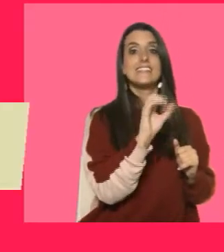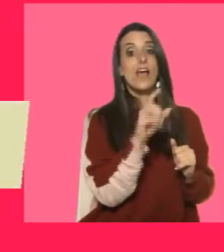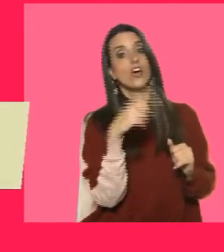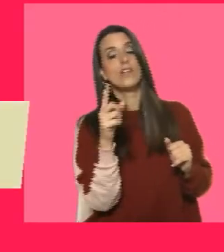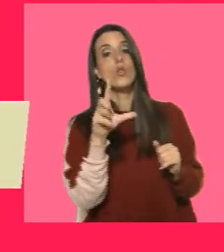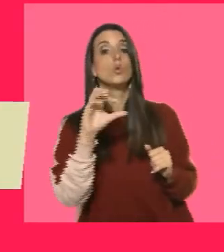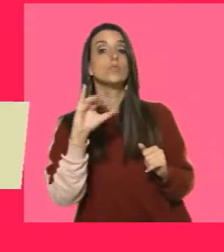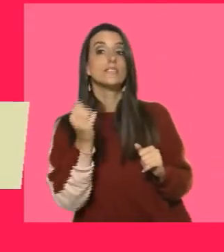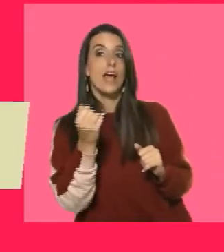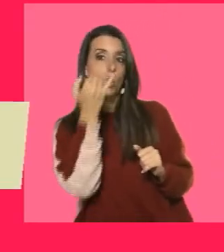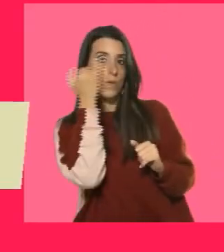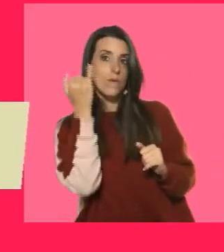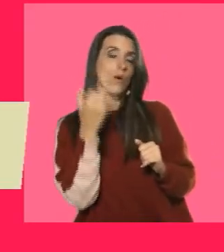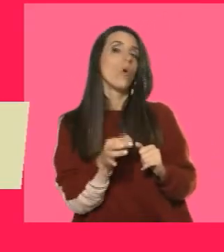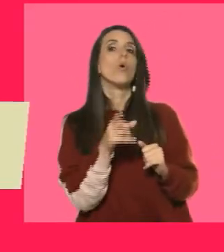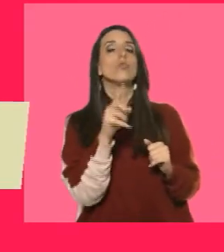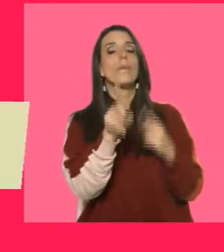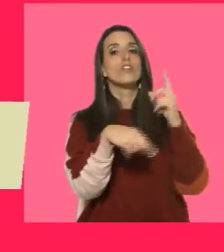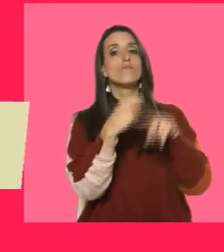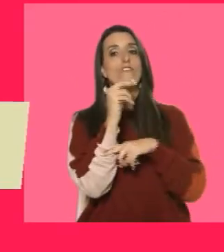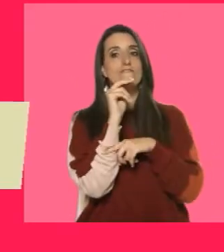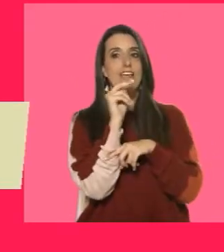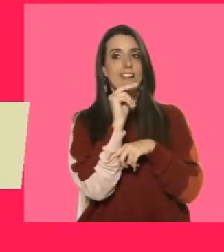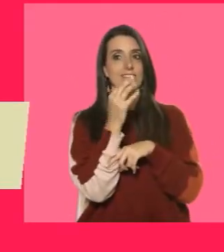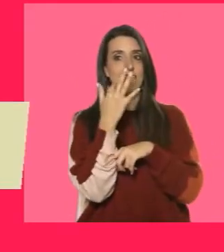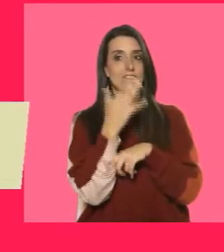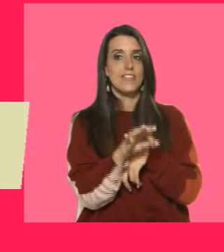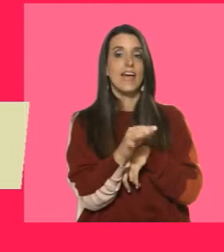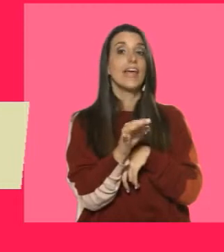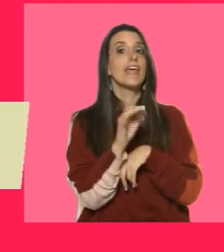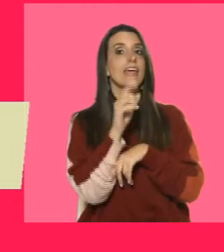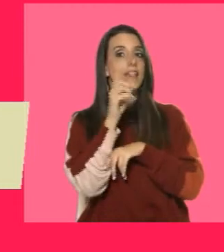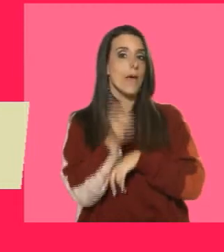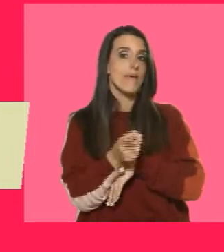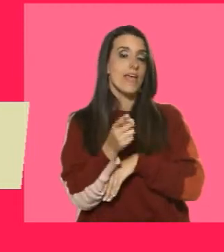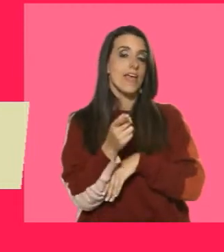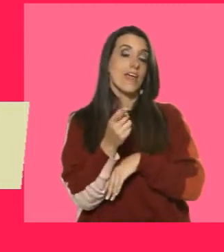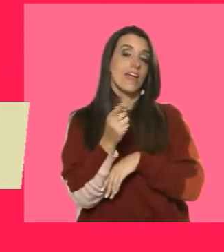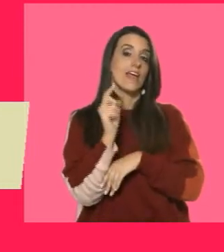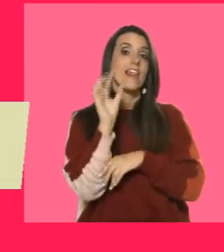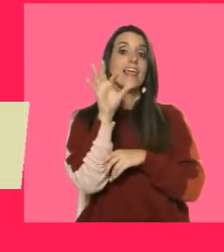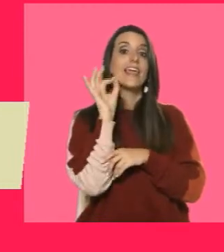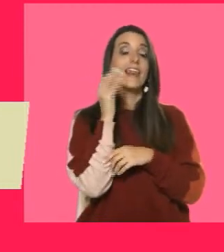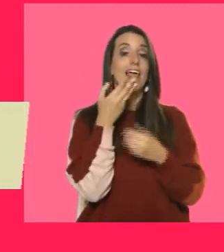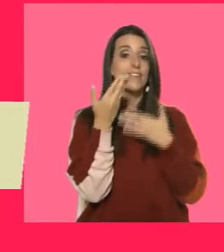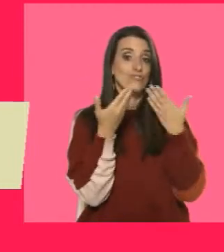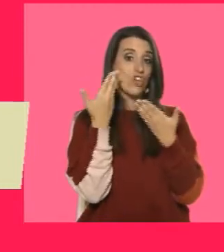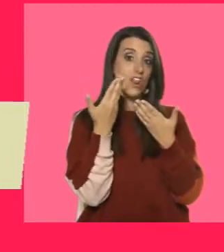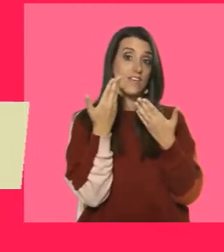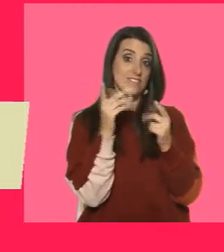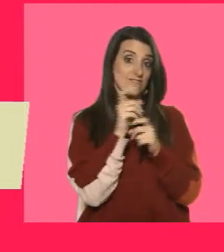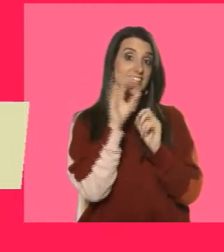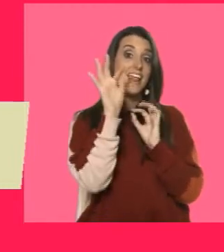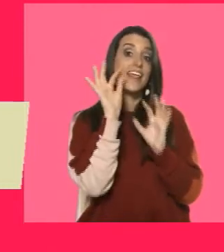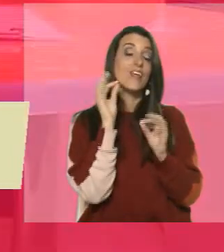de este espectáculo el próximo viernes, ¿verdad, Leo? Y sin duda alguna, la elección del repertorio tiene que haber sido difícil,